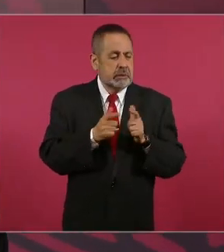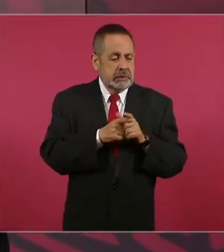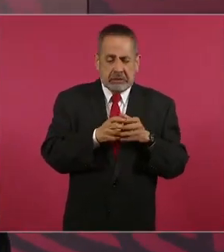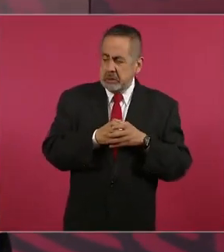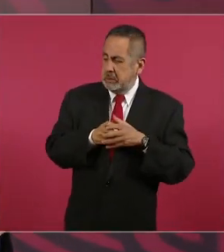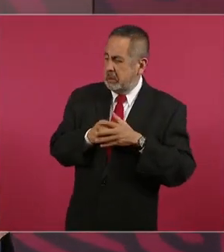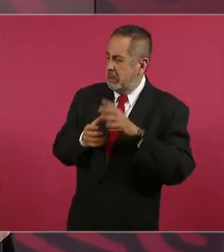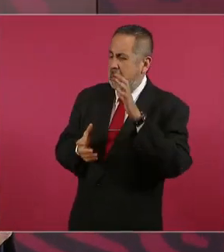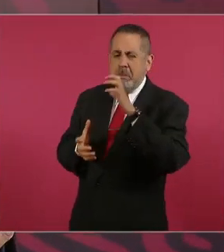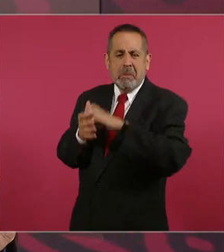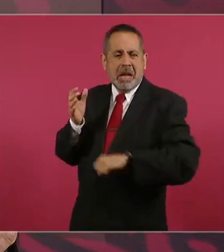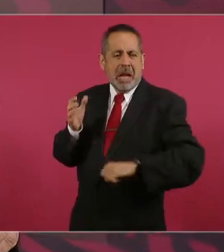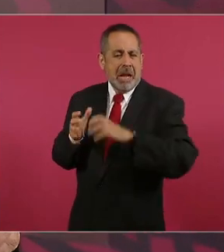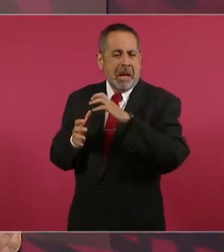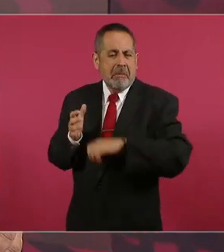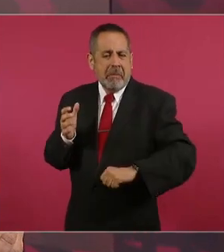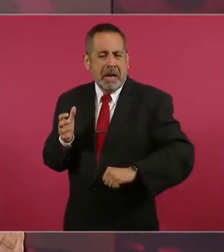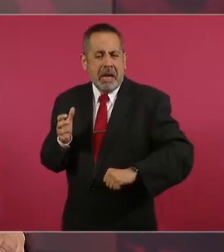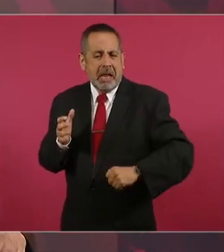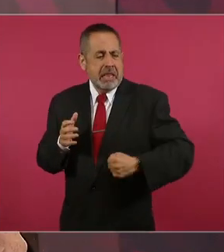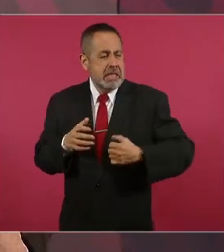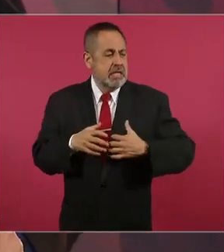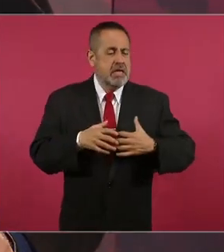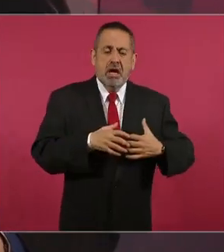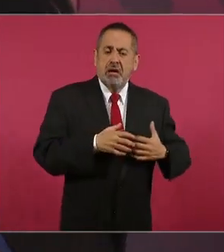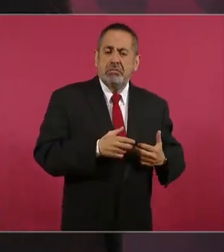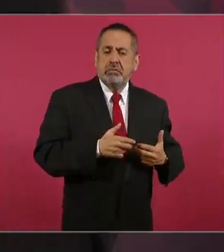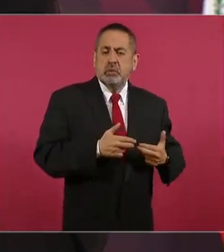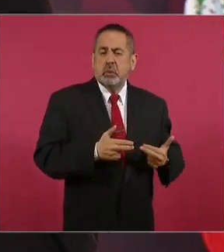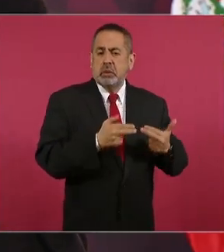beneficiaba, y no quieren